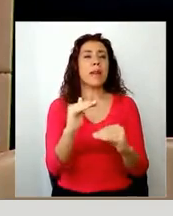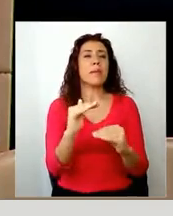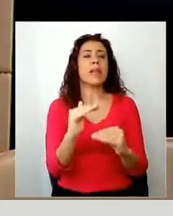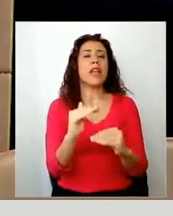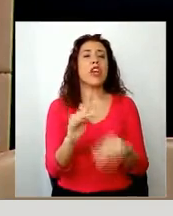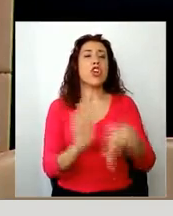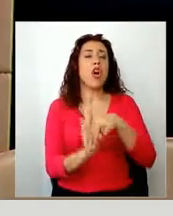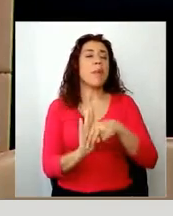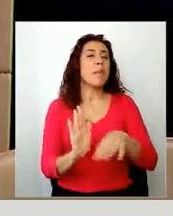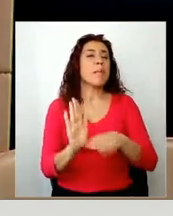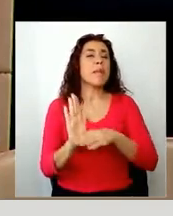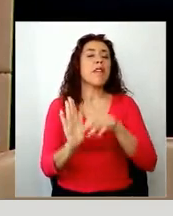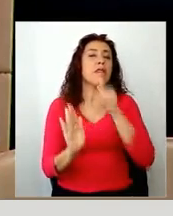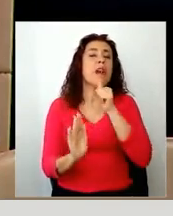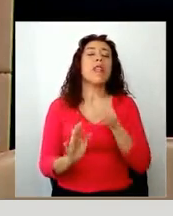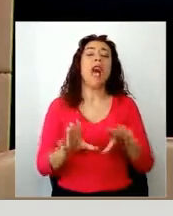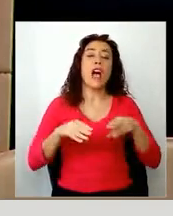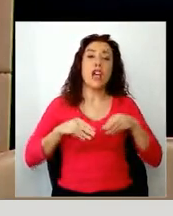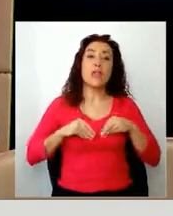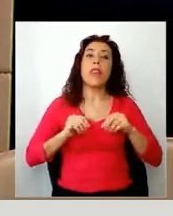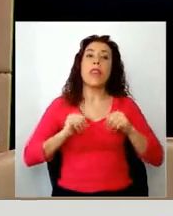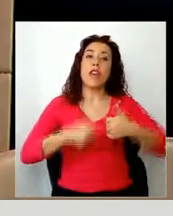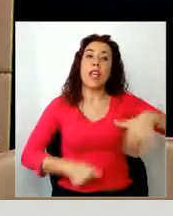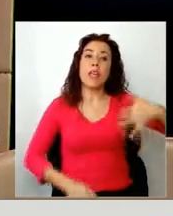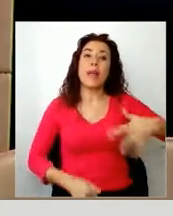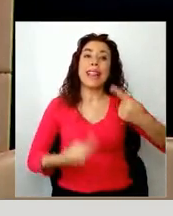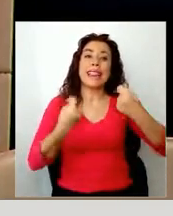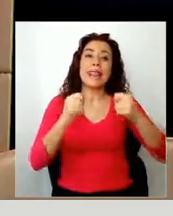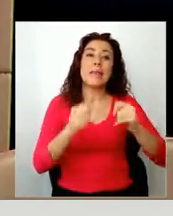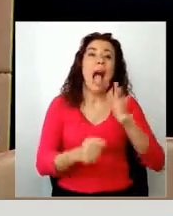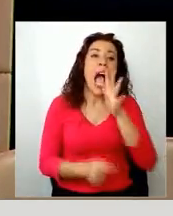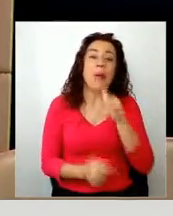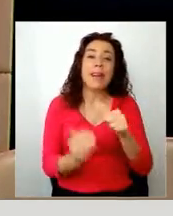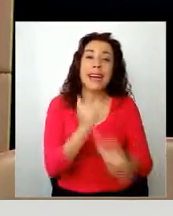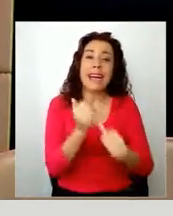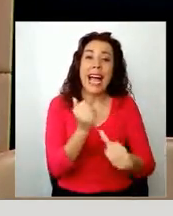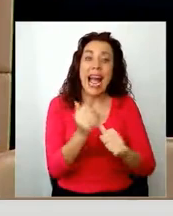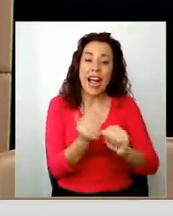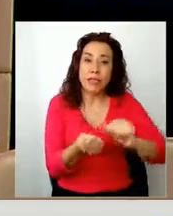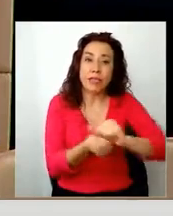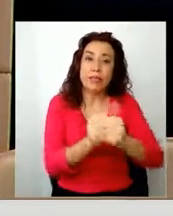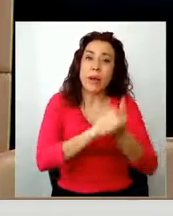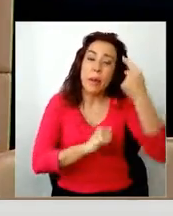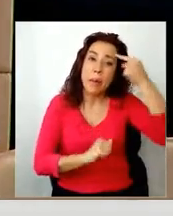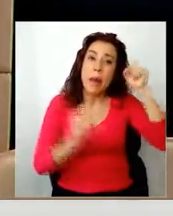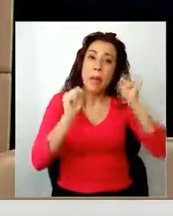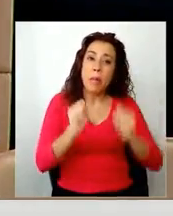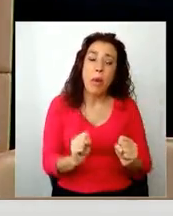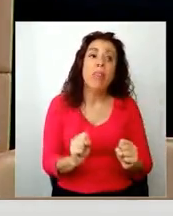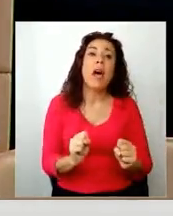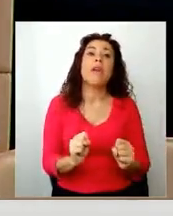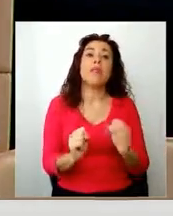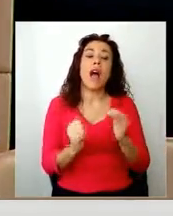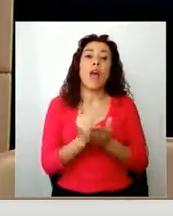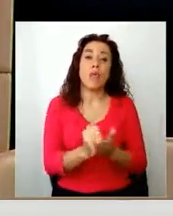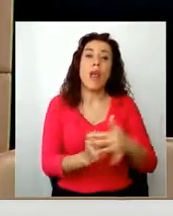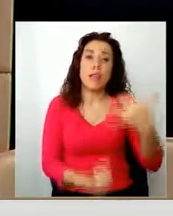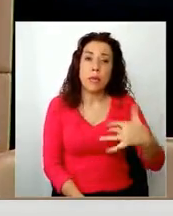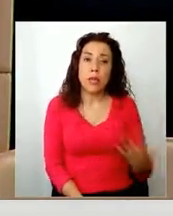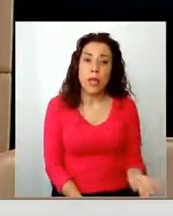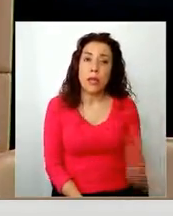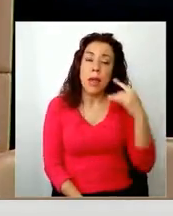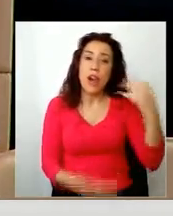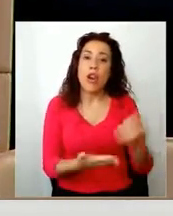cargo del desafío Macro que significa el tratamiento de aguas servidas para que esto tenga un impacto real para que logre que todas las plazas